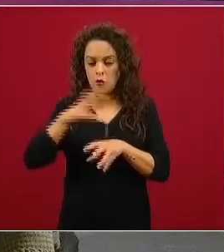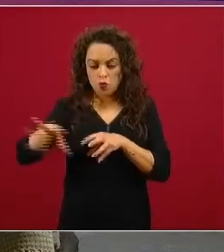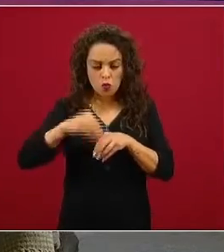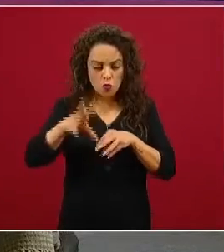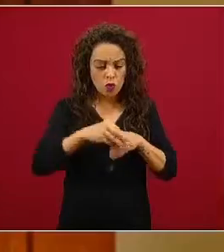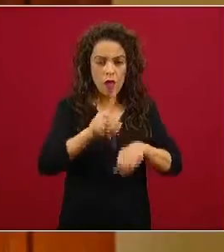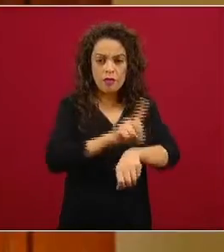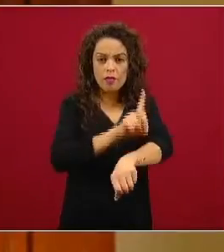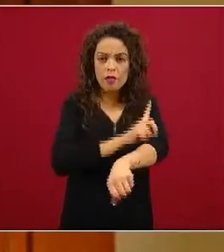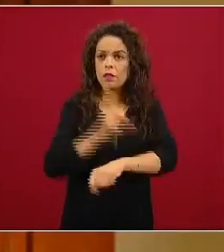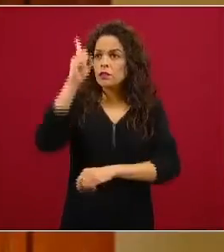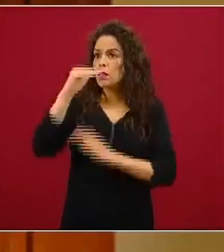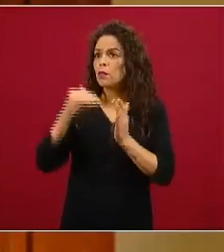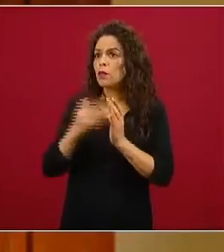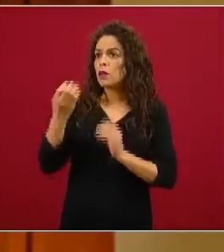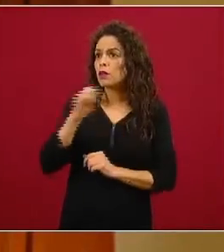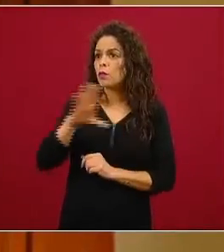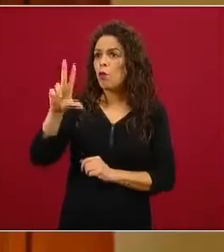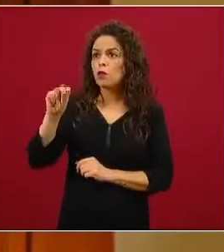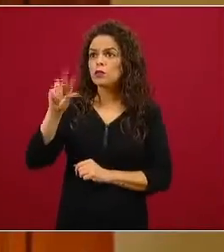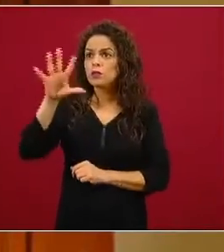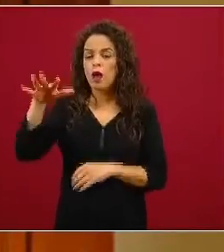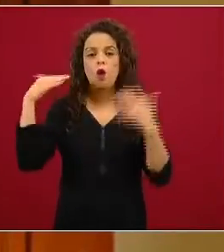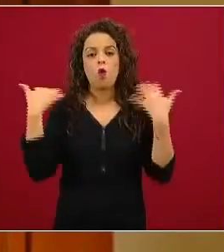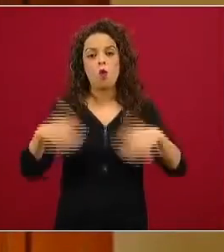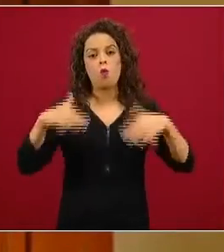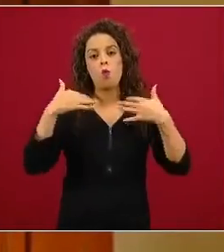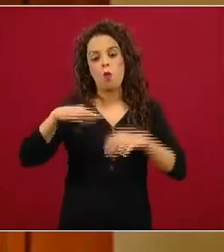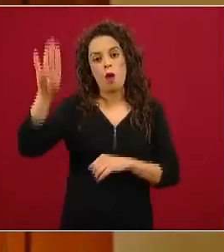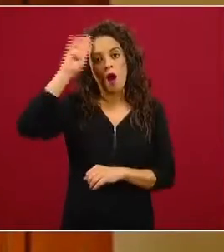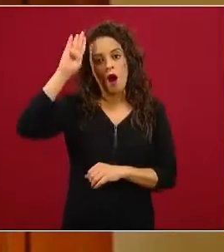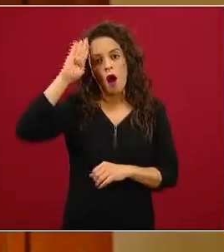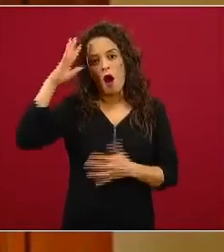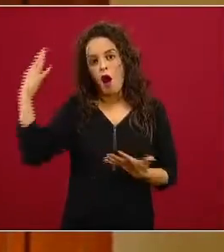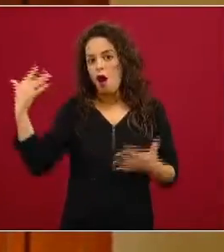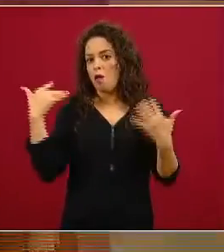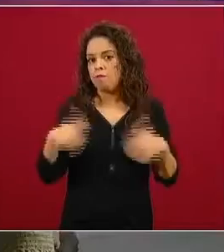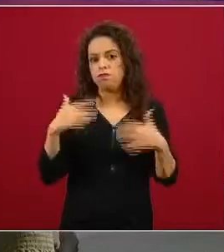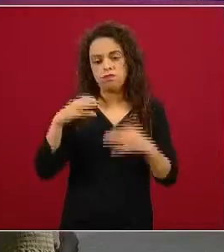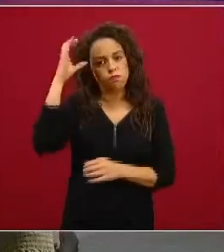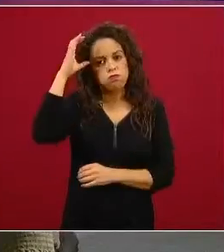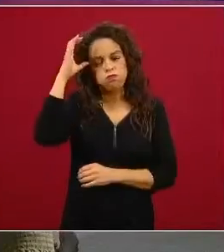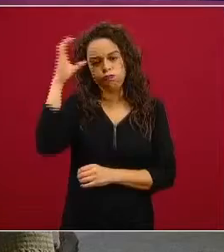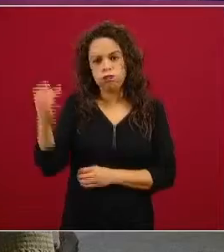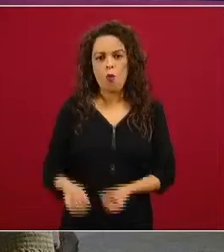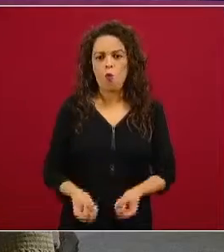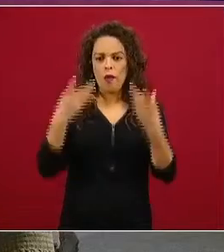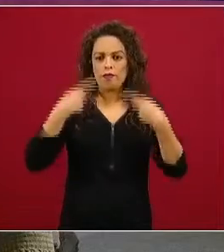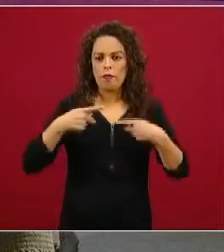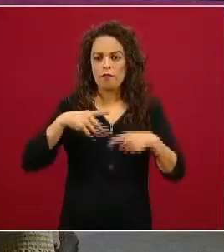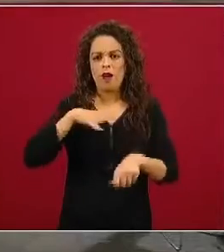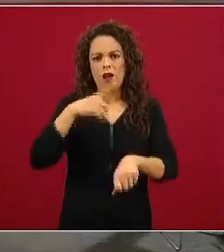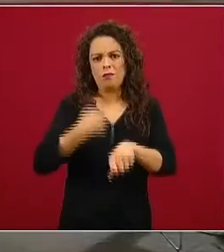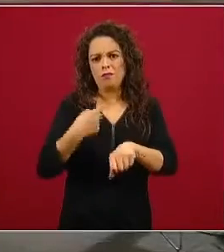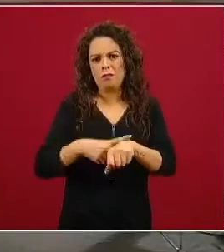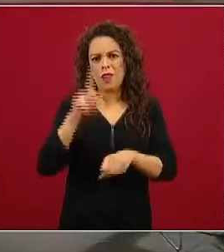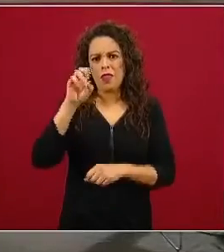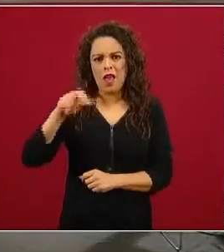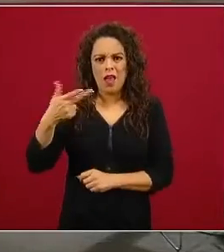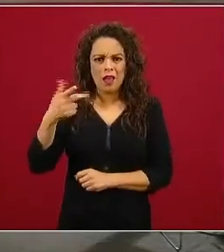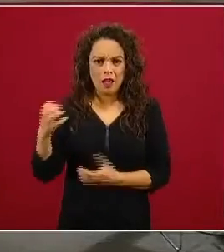número más grande al día siguiente, al día siguiente, al día siguiente, porque está sumando los casos que se han presentado alguna vez